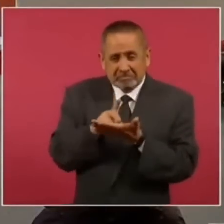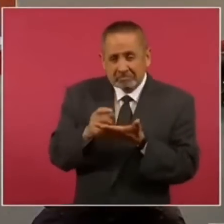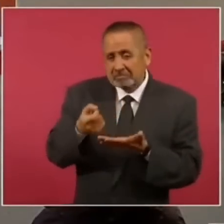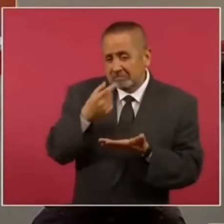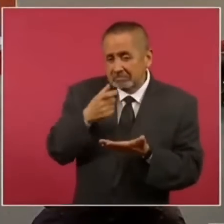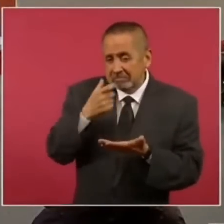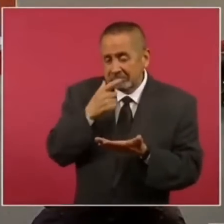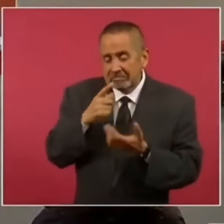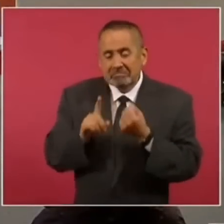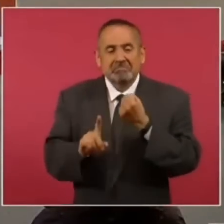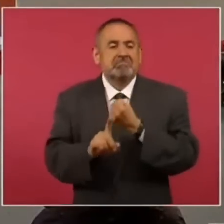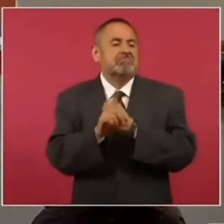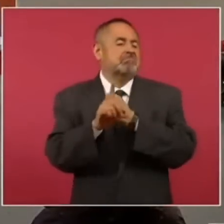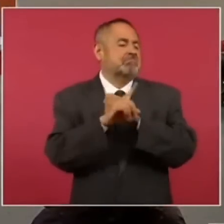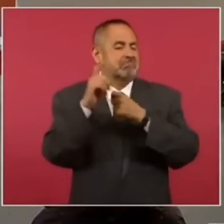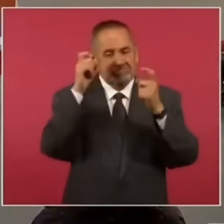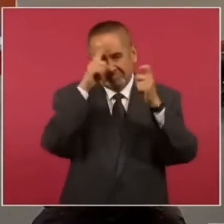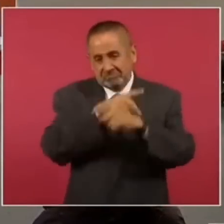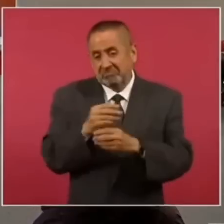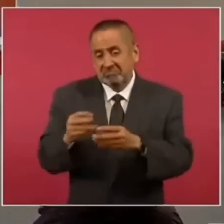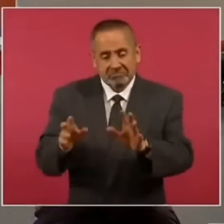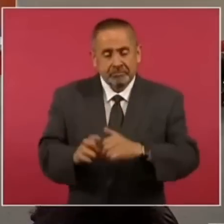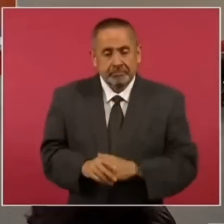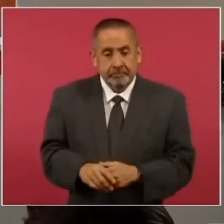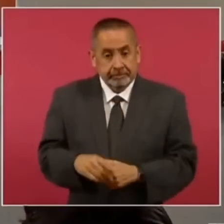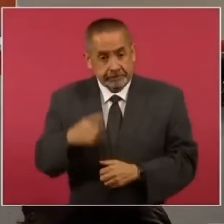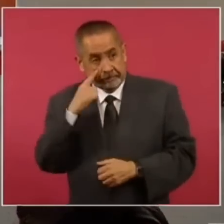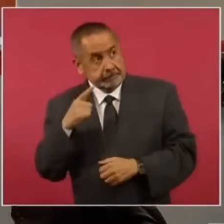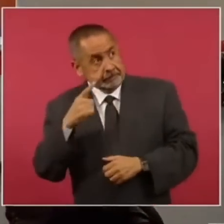mucho. En Estados Unidos,